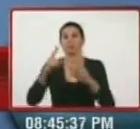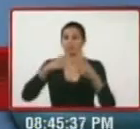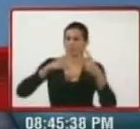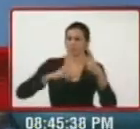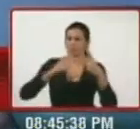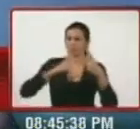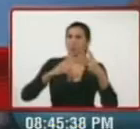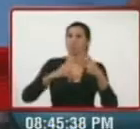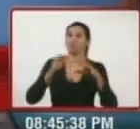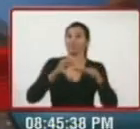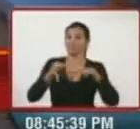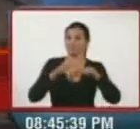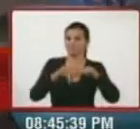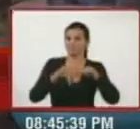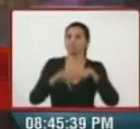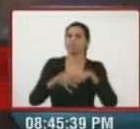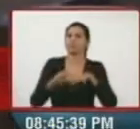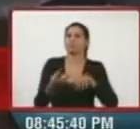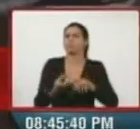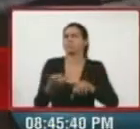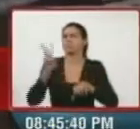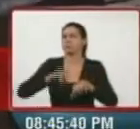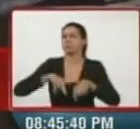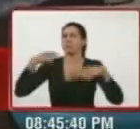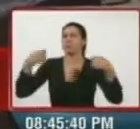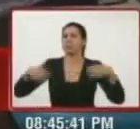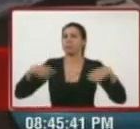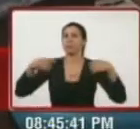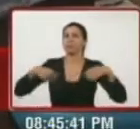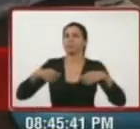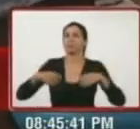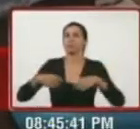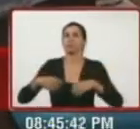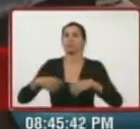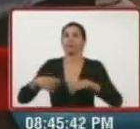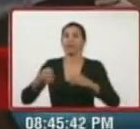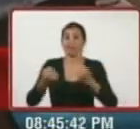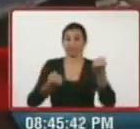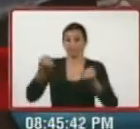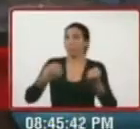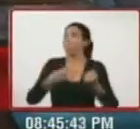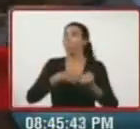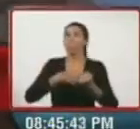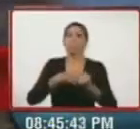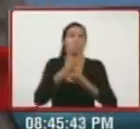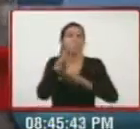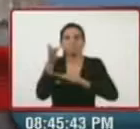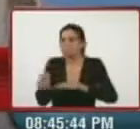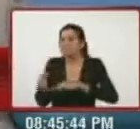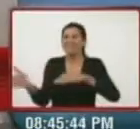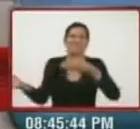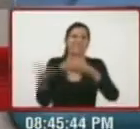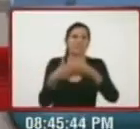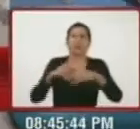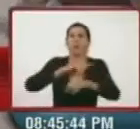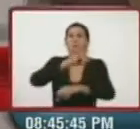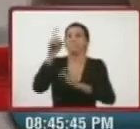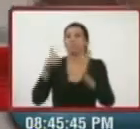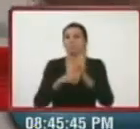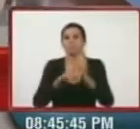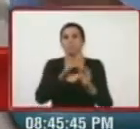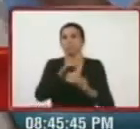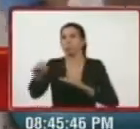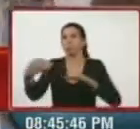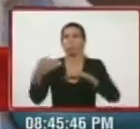fue demasiado, el tránsito fue cerrado casi que por completo. Igualmente en Valencia, donde se dieron los diferentes